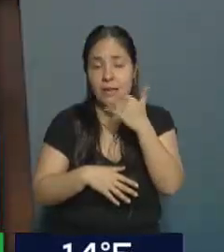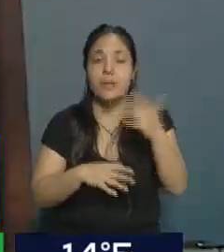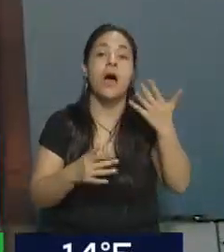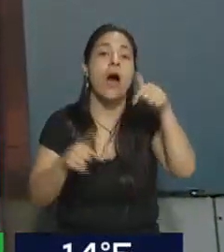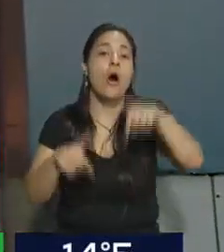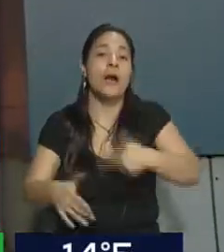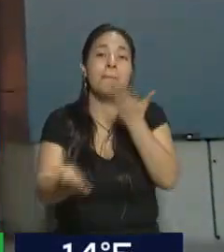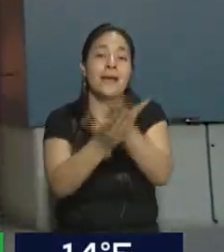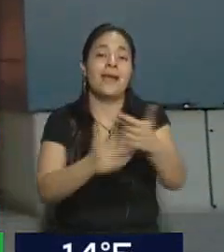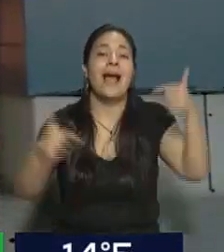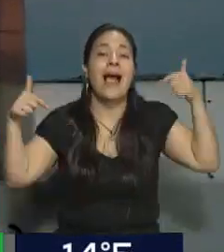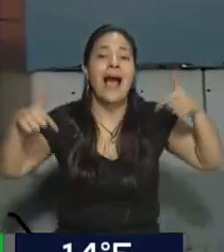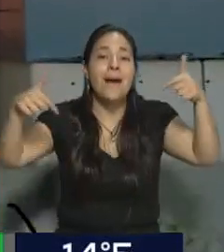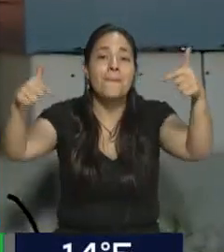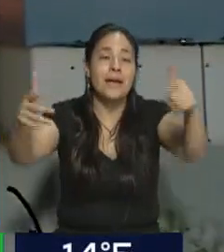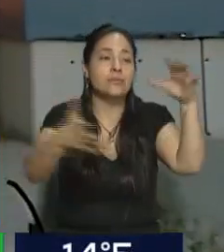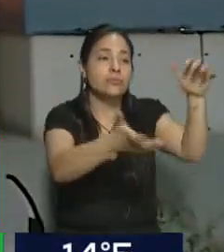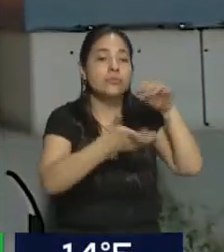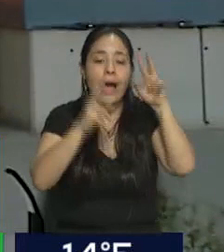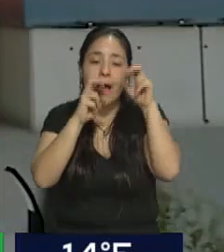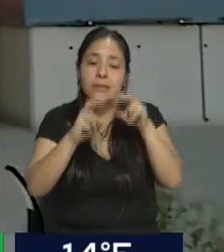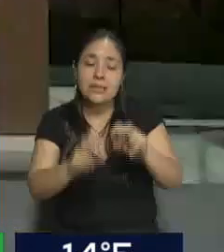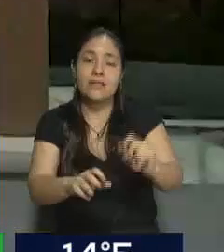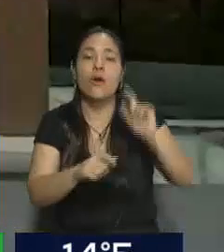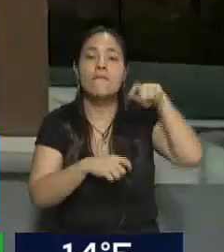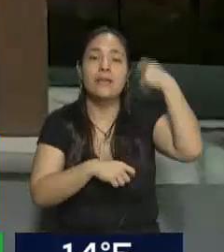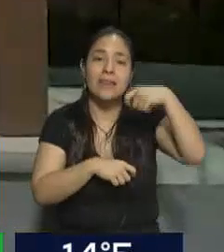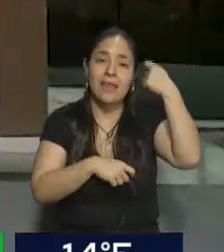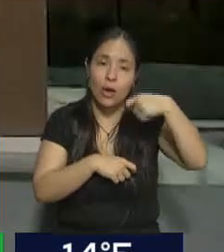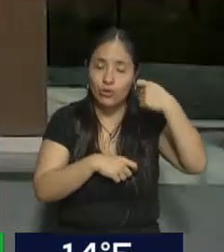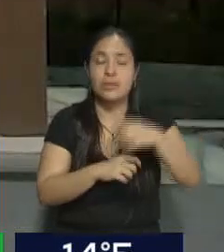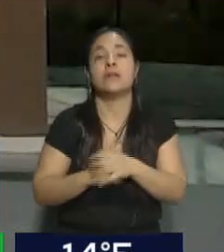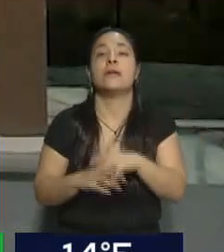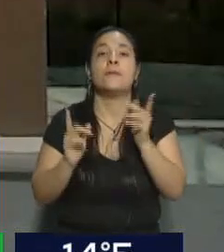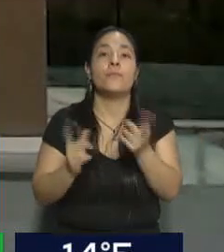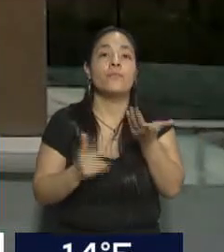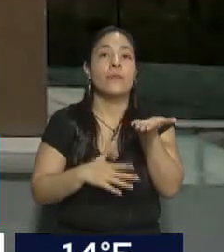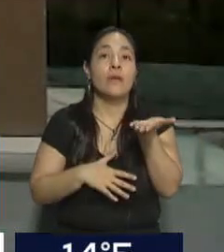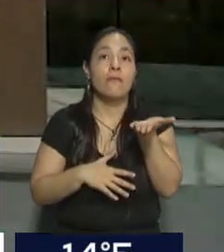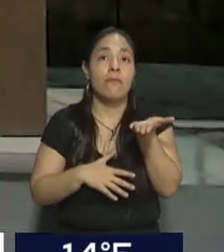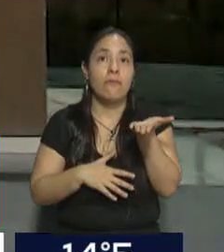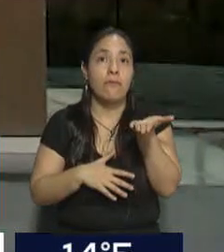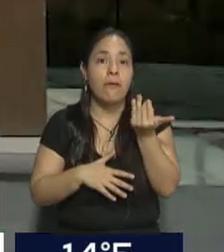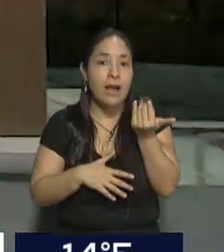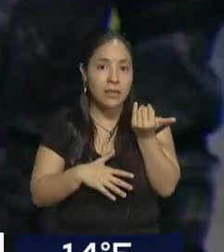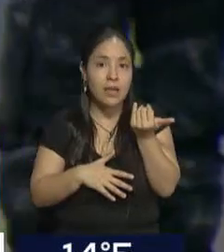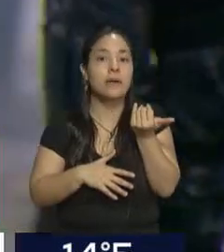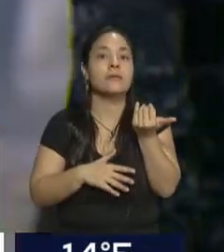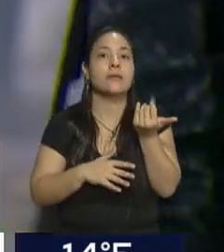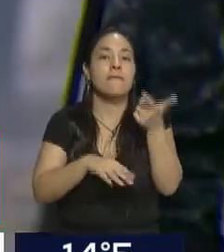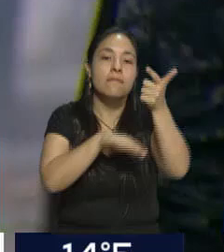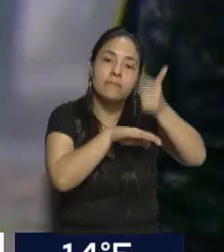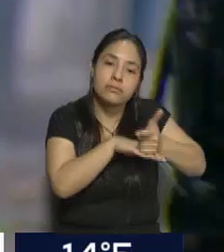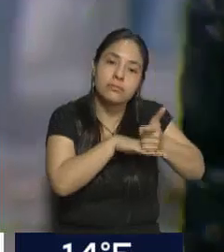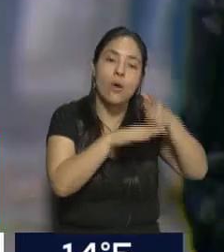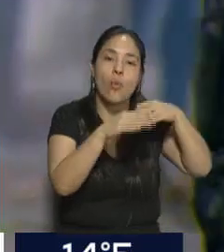de seguridad se está analizando los propios videos pero aún falta que le terminen de de mandar material fílmico por el peso